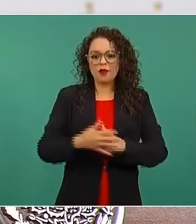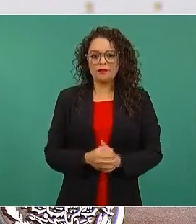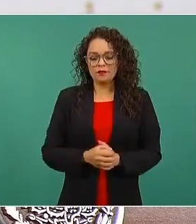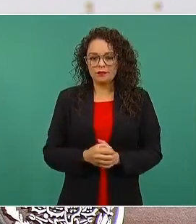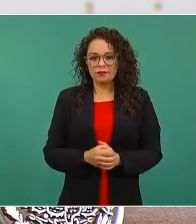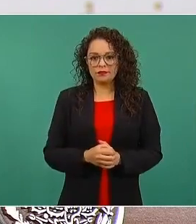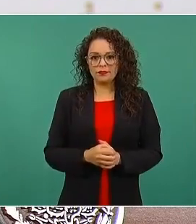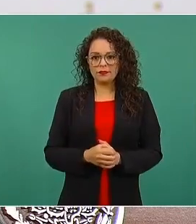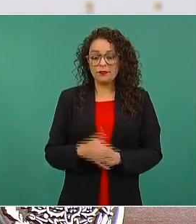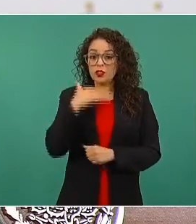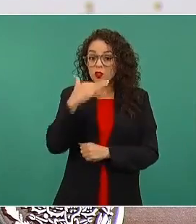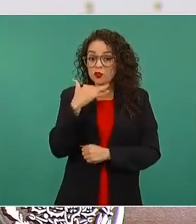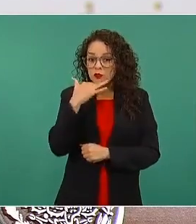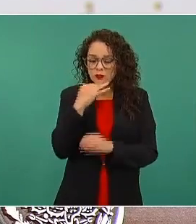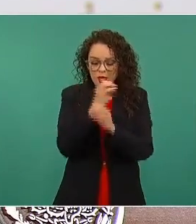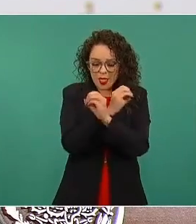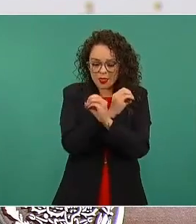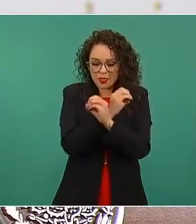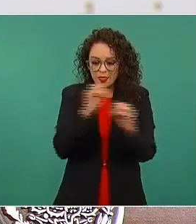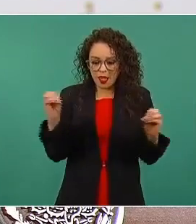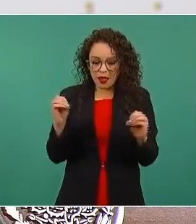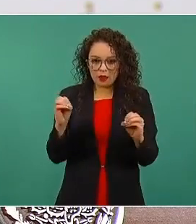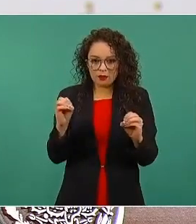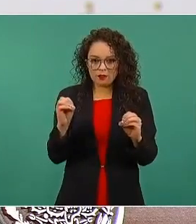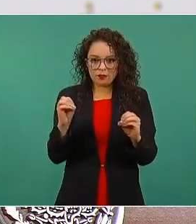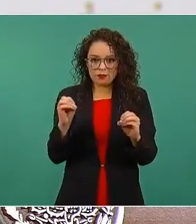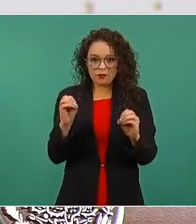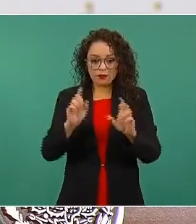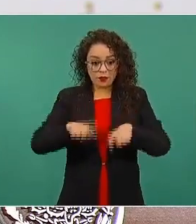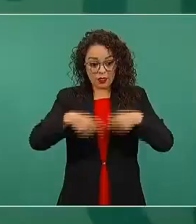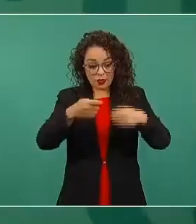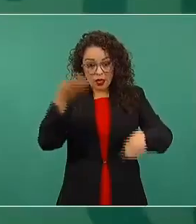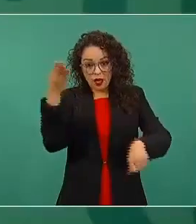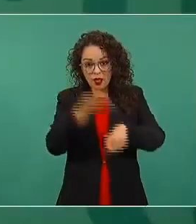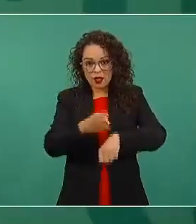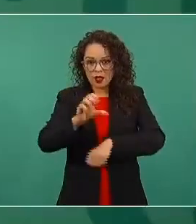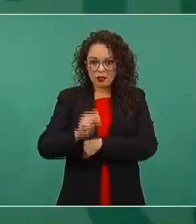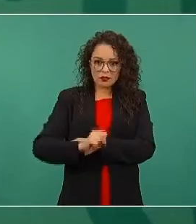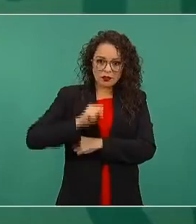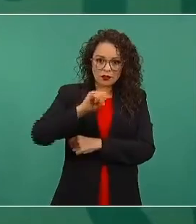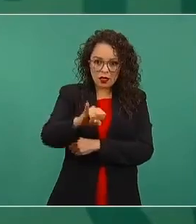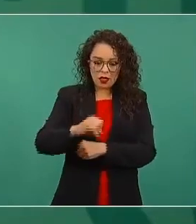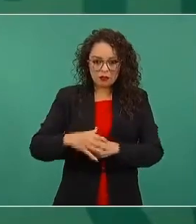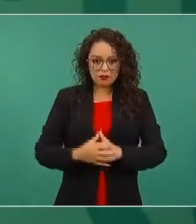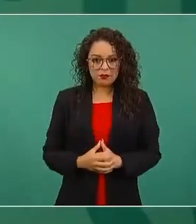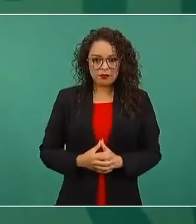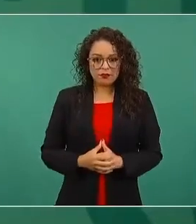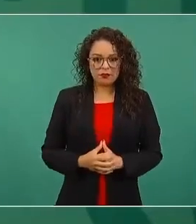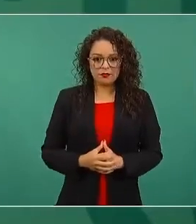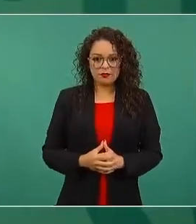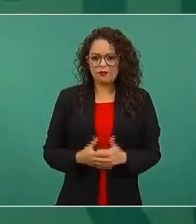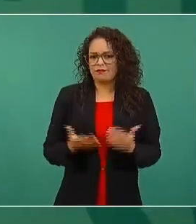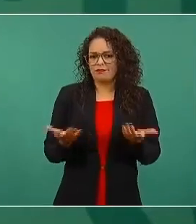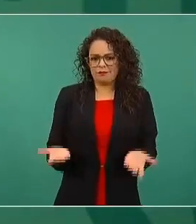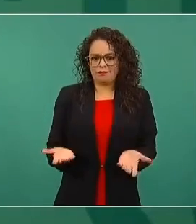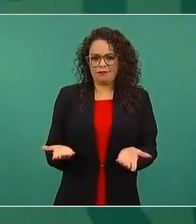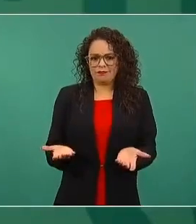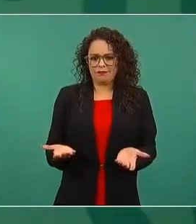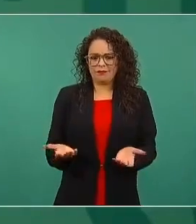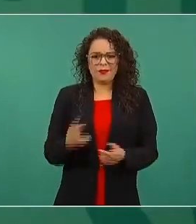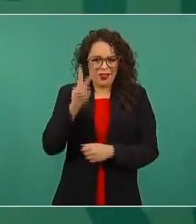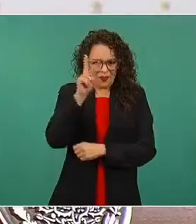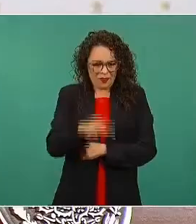impunidad. O sea, quienes están pensando que es lo mismo, están